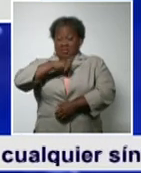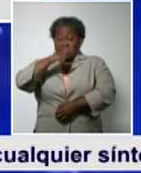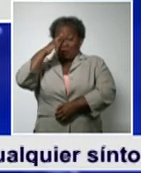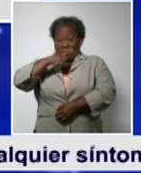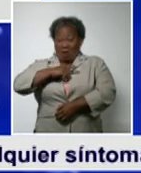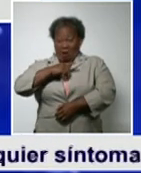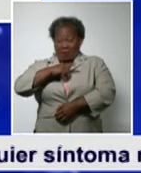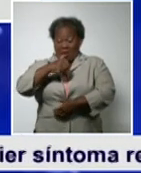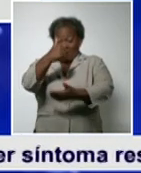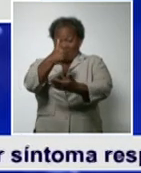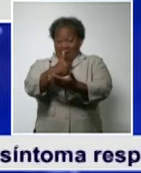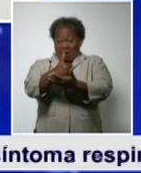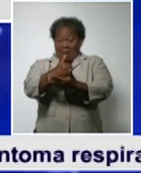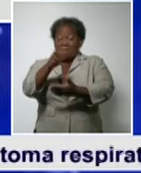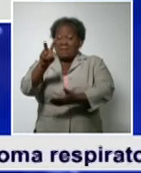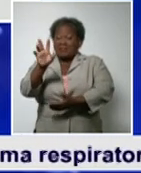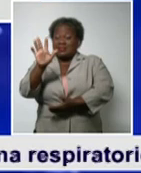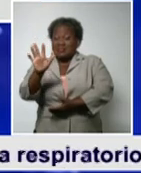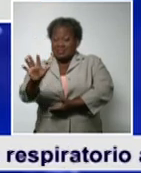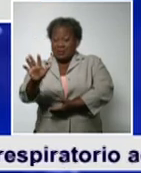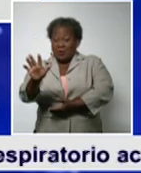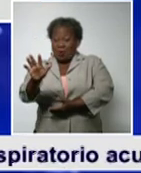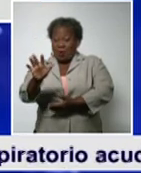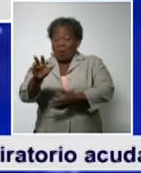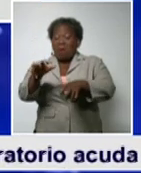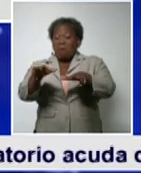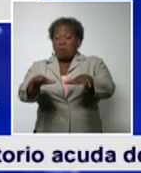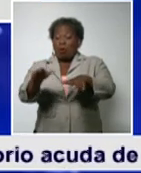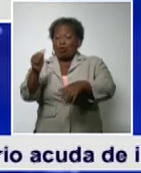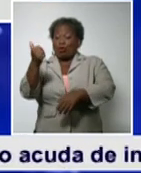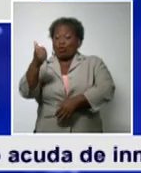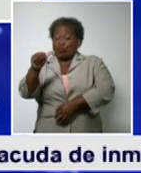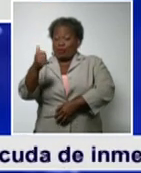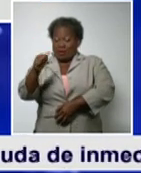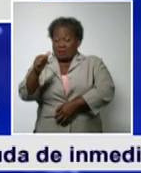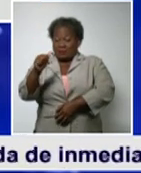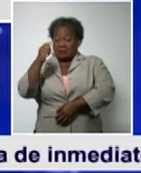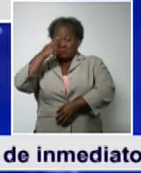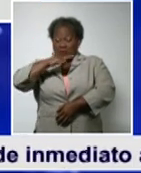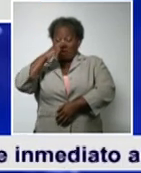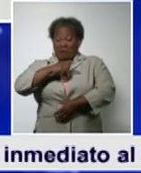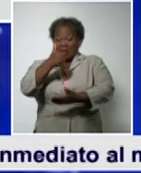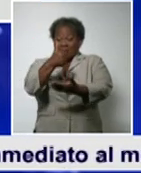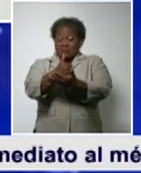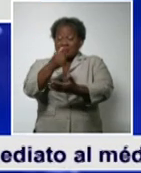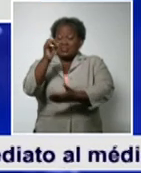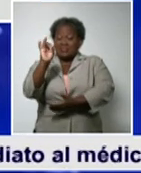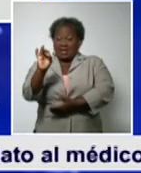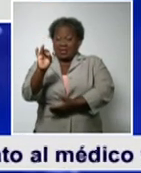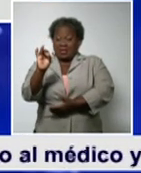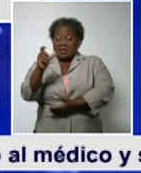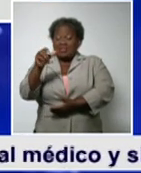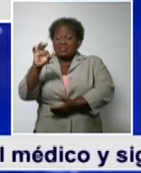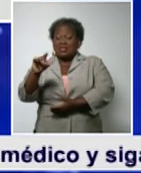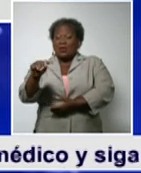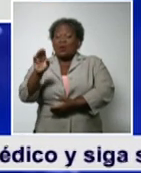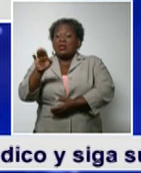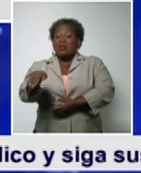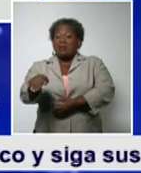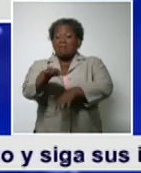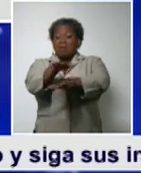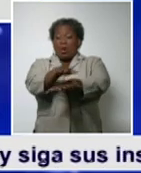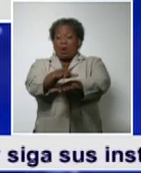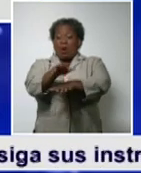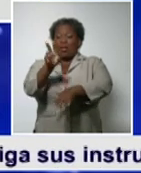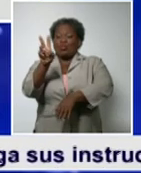provincia 25 casos, exacto. Morón 10, Ciego municipio 7, Ciro Redondo 6 y Baraguá 2.